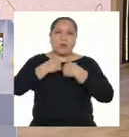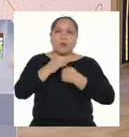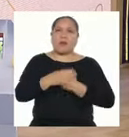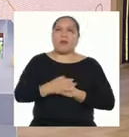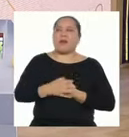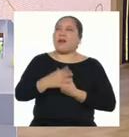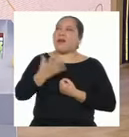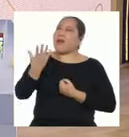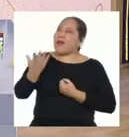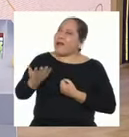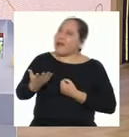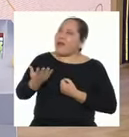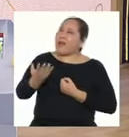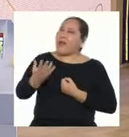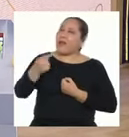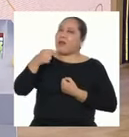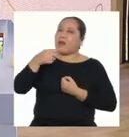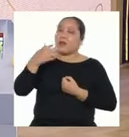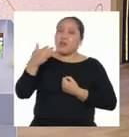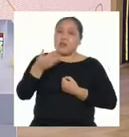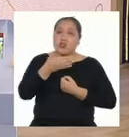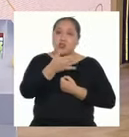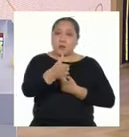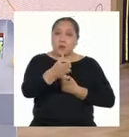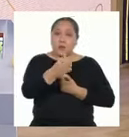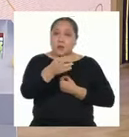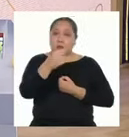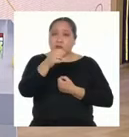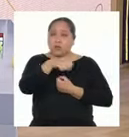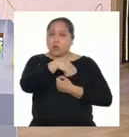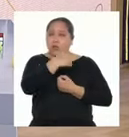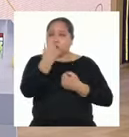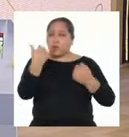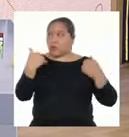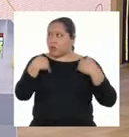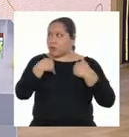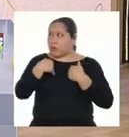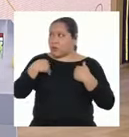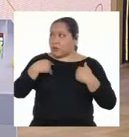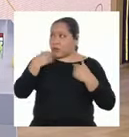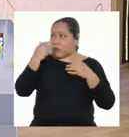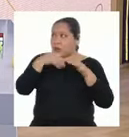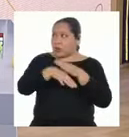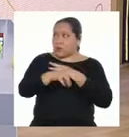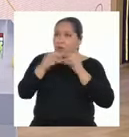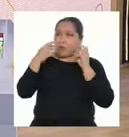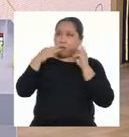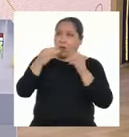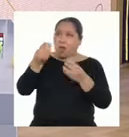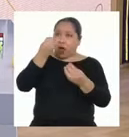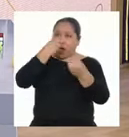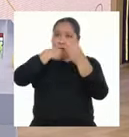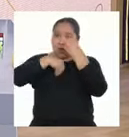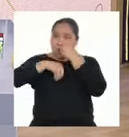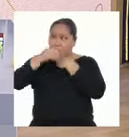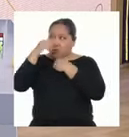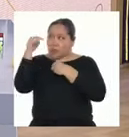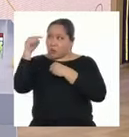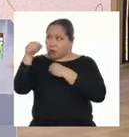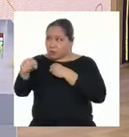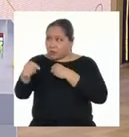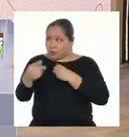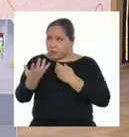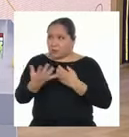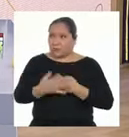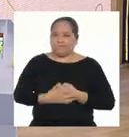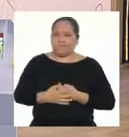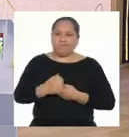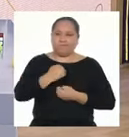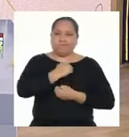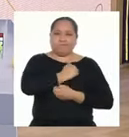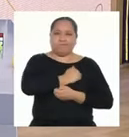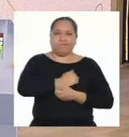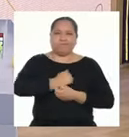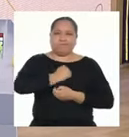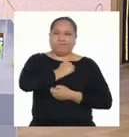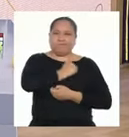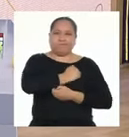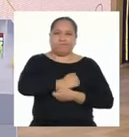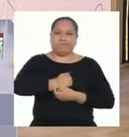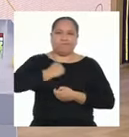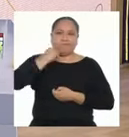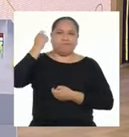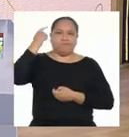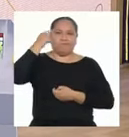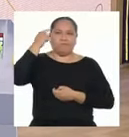Ah, entonces los peces y otras especies de mar se terminan comiendo esos desperdicios. Pobres, hay